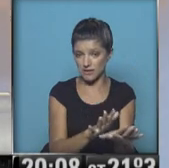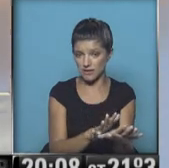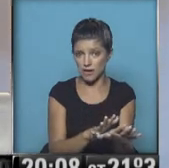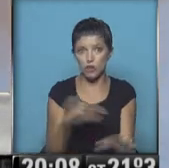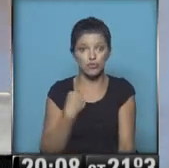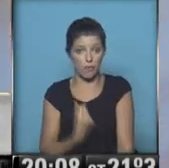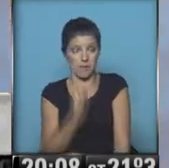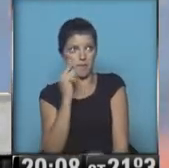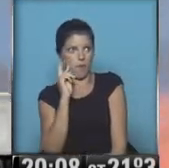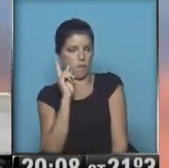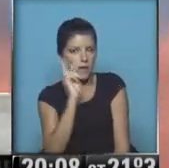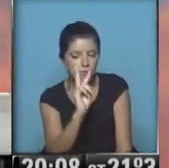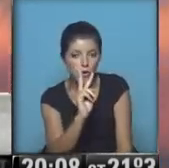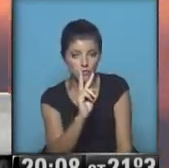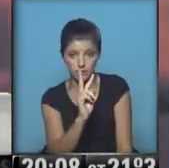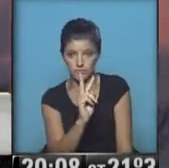los primeros en ver